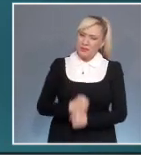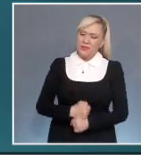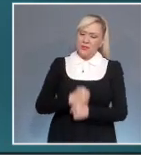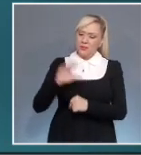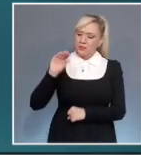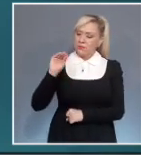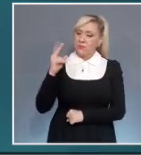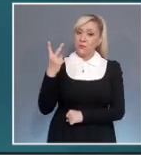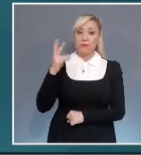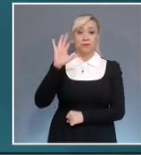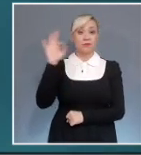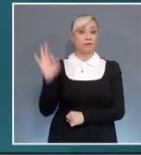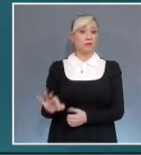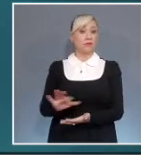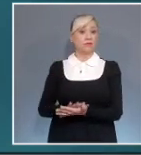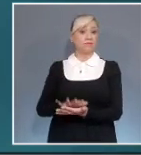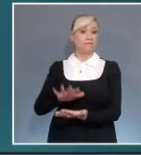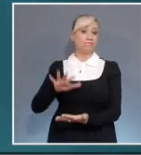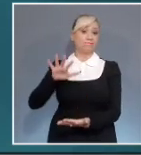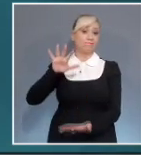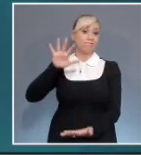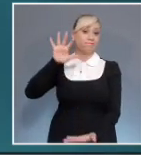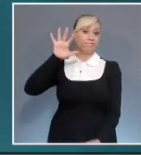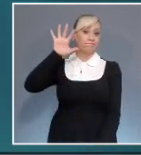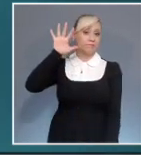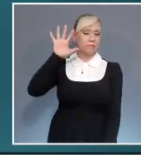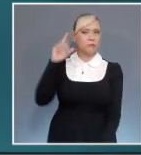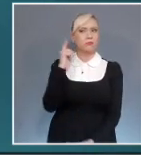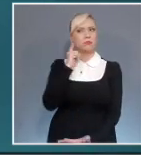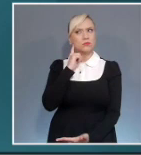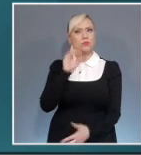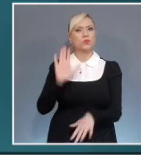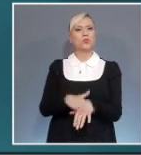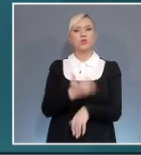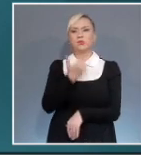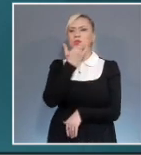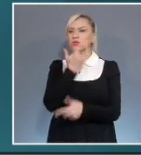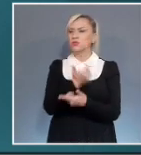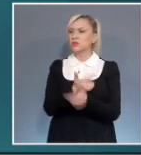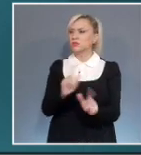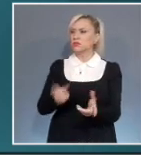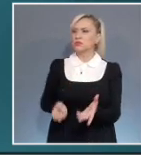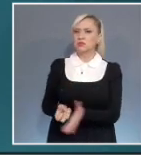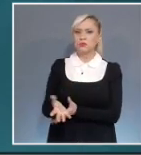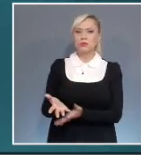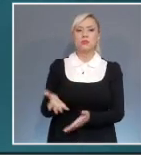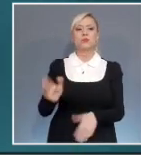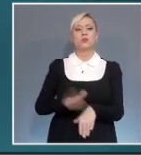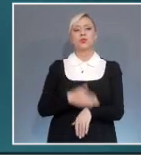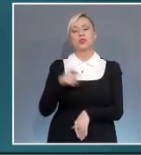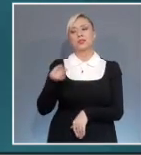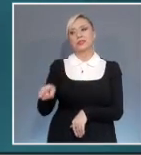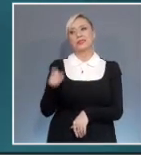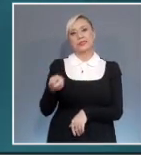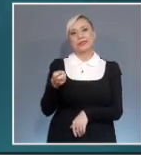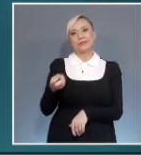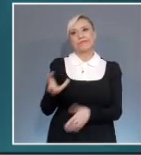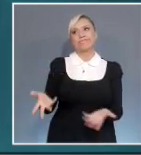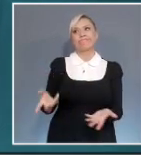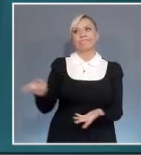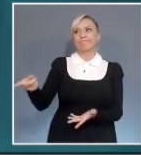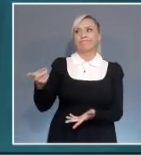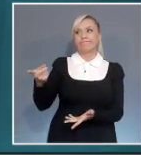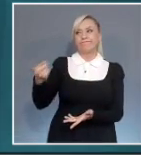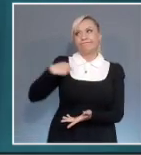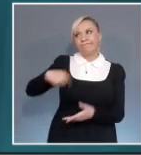casos. Otras causas por las que se concedió la amnistía fueron porque cometió el delito por indicaciones de su pareja, por